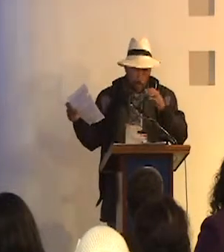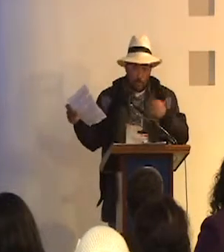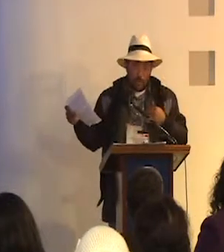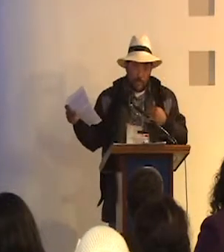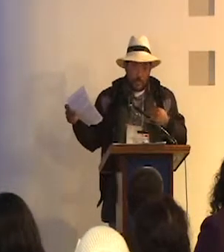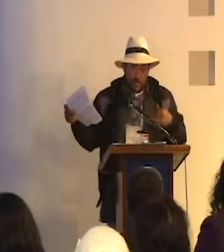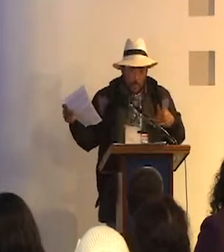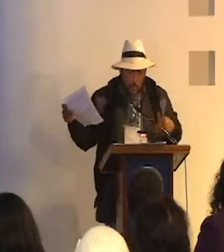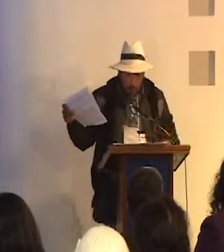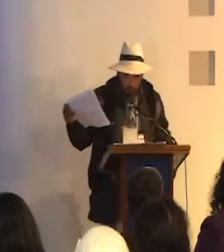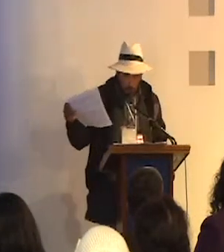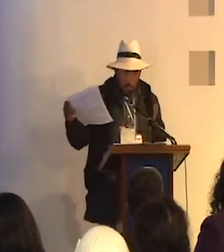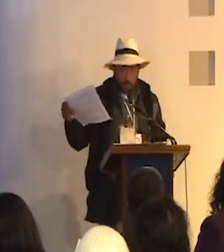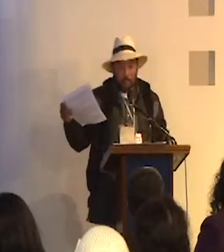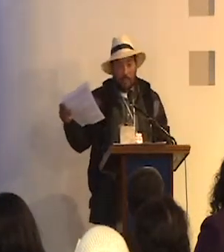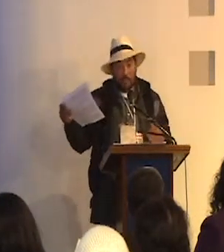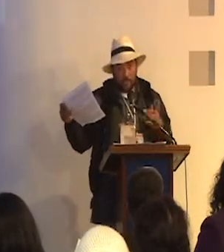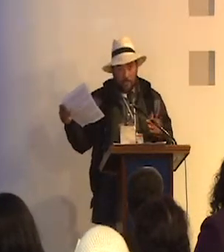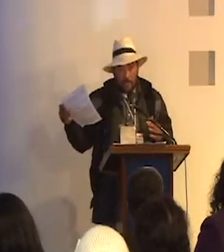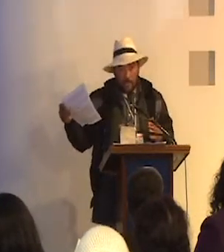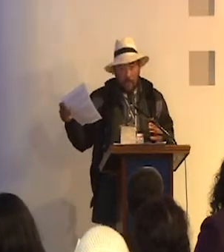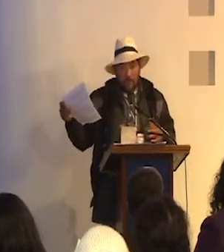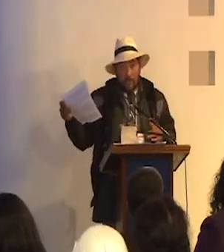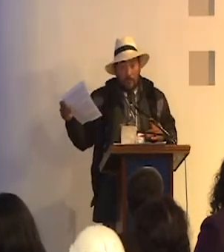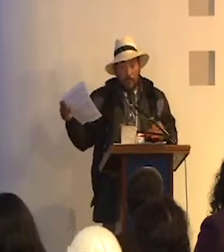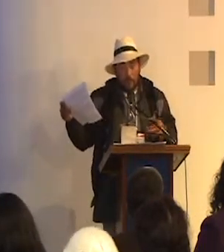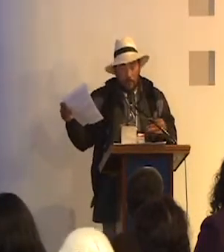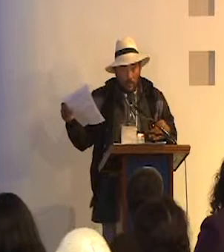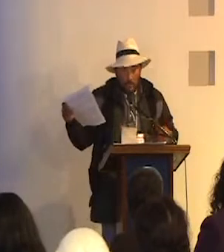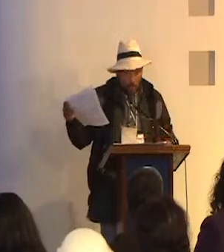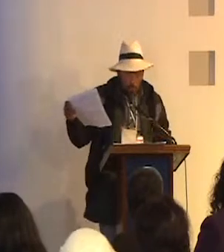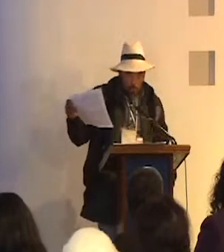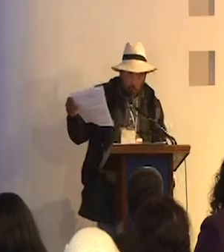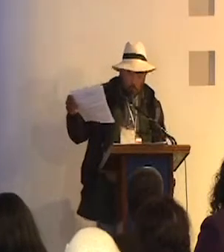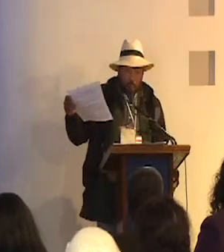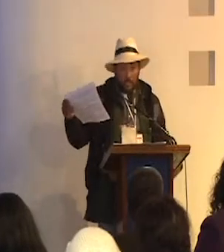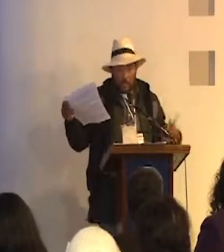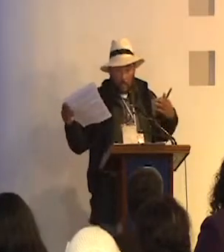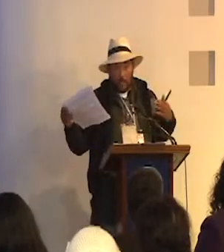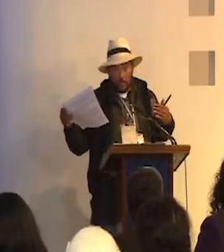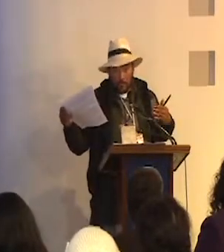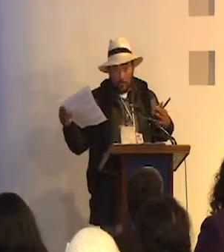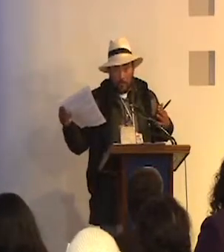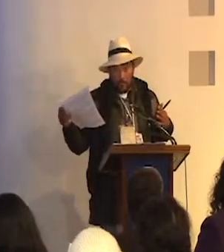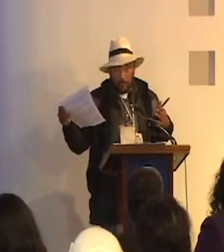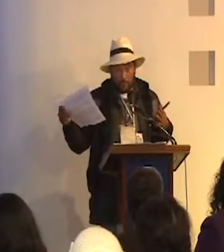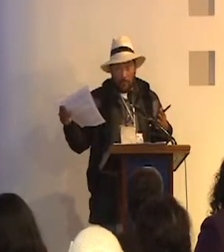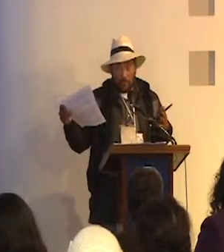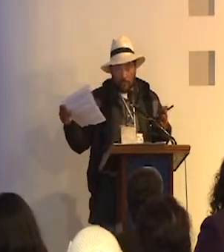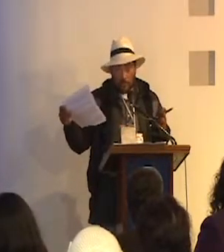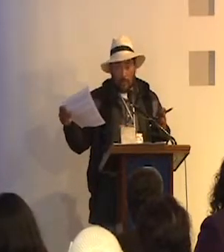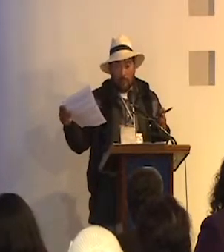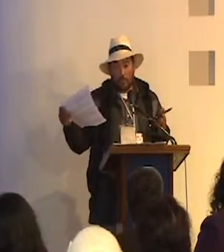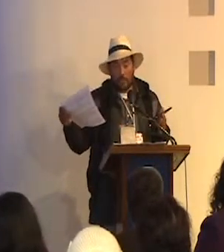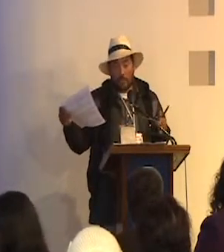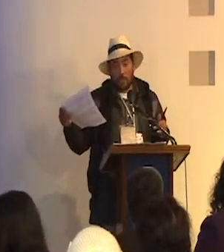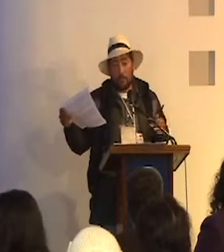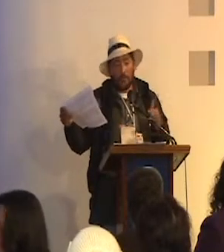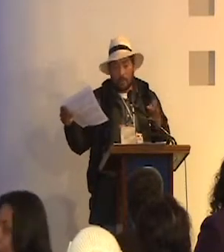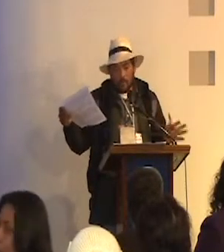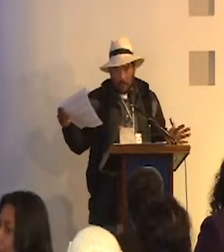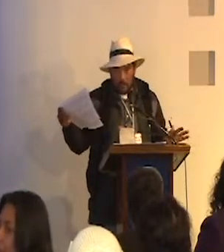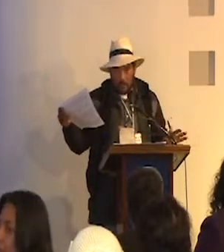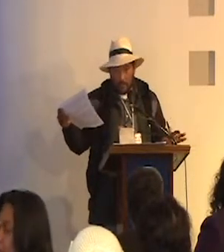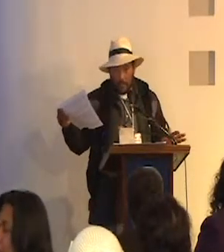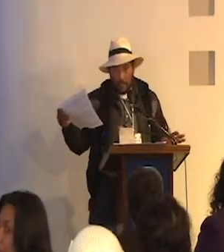una locura, yo estuve en Dinamarca, allá me controlaban los chomilites en Copenhague, porque ya la chomilite iba a subir de la